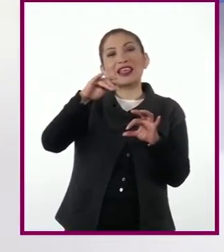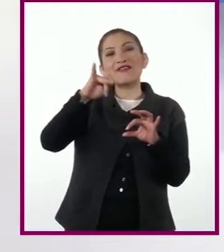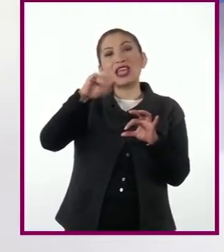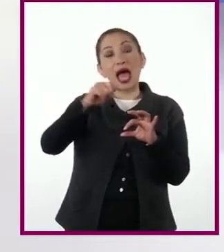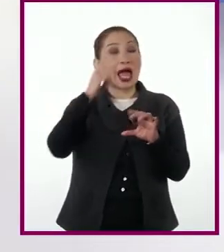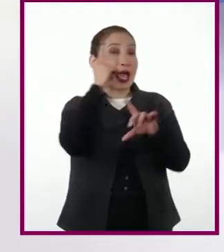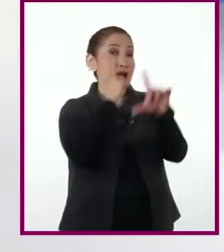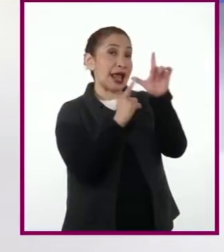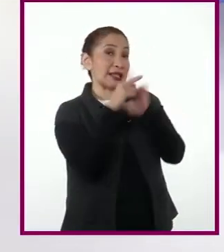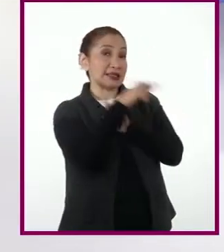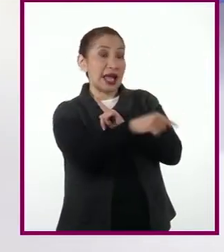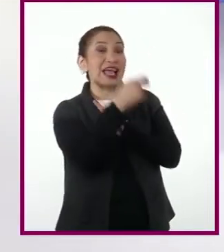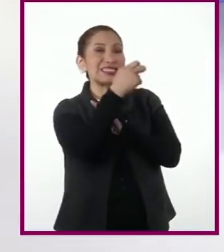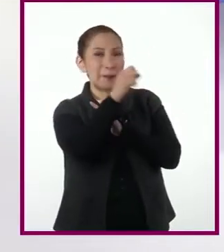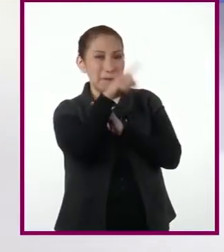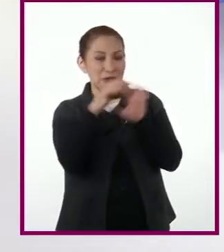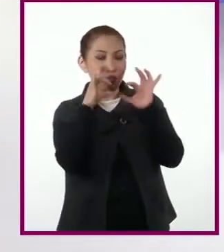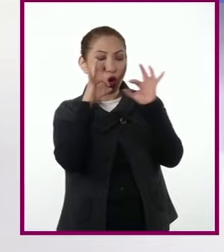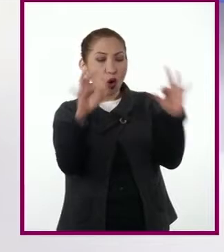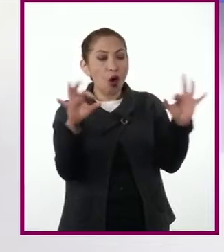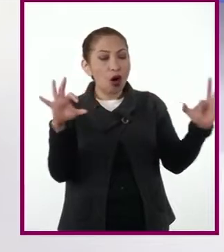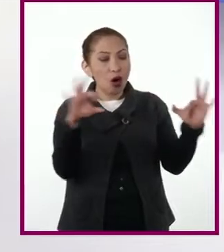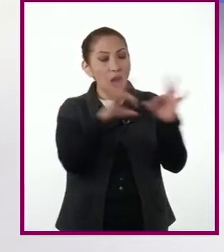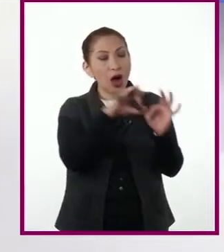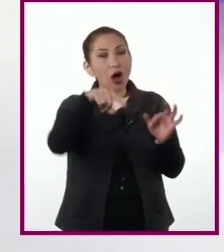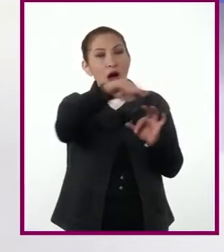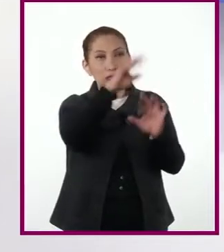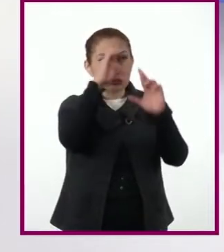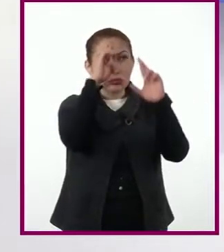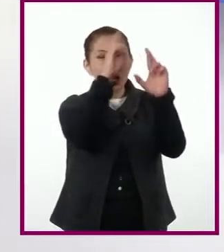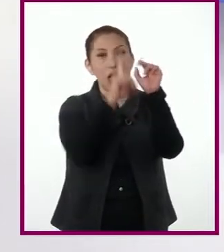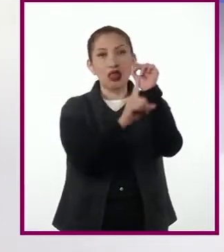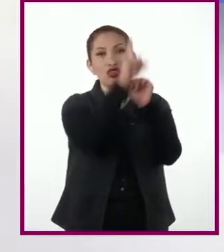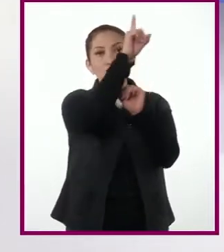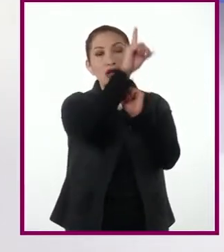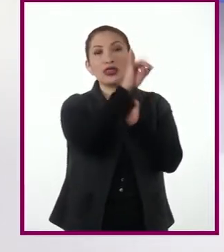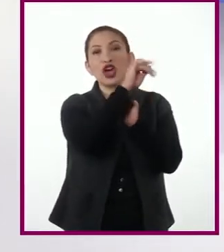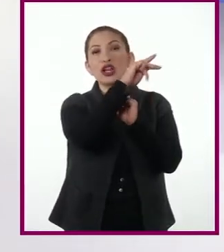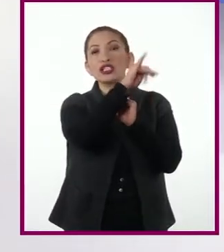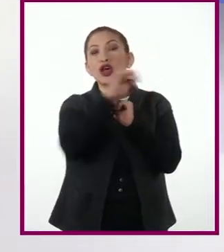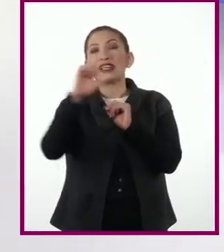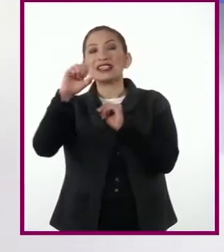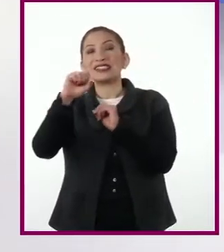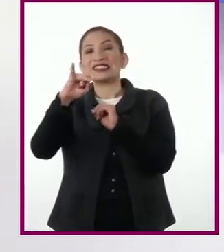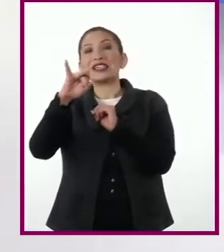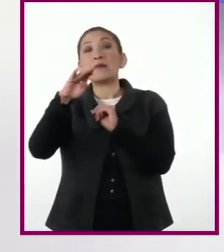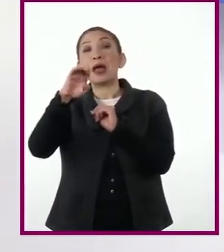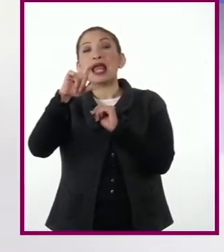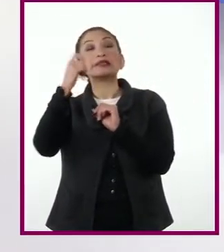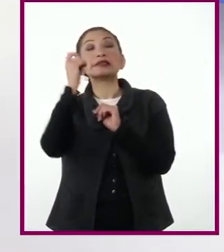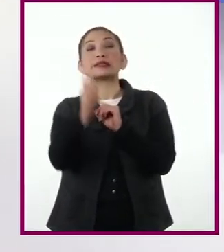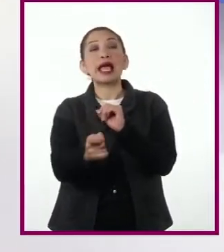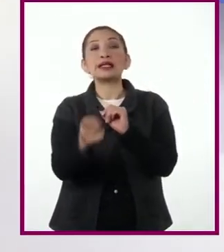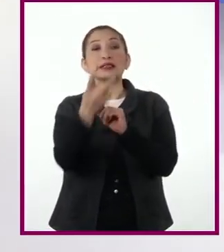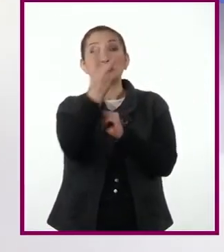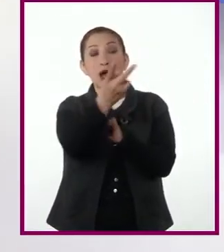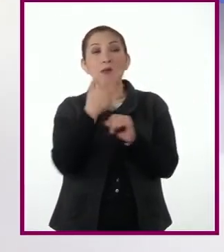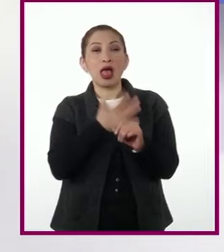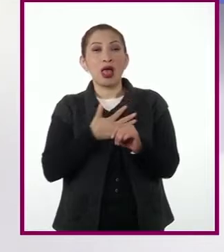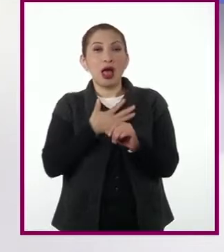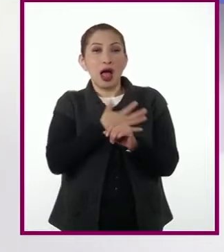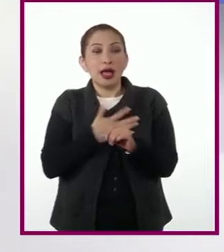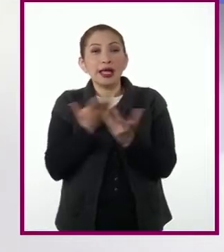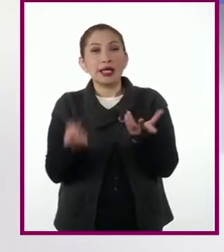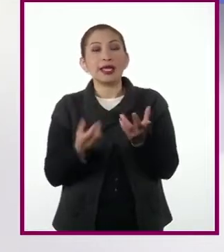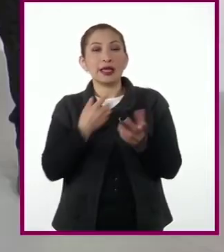En Grecia, este instrumento se relacionaba con el culto a los dioses Dionisio y Cibeles, que representan los placeres y